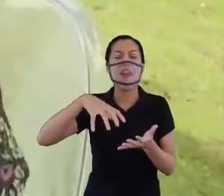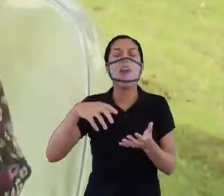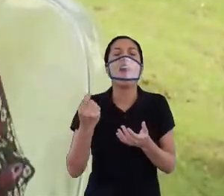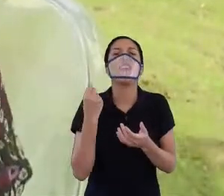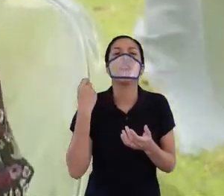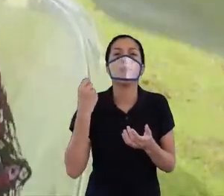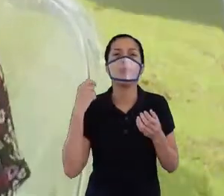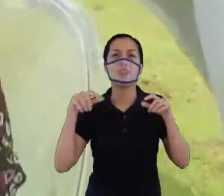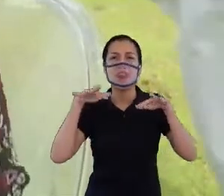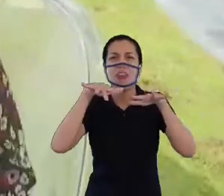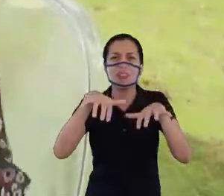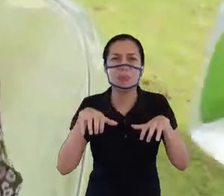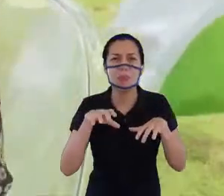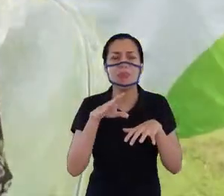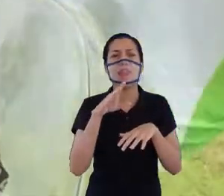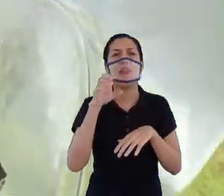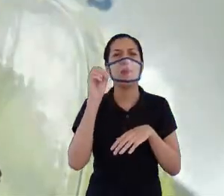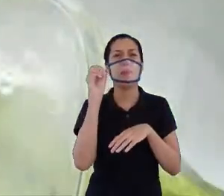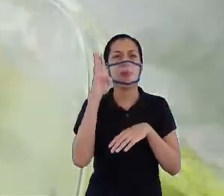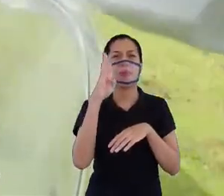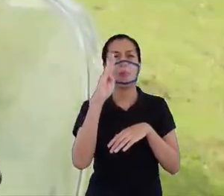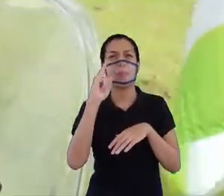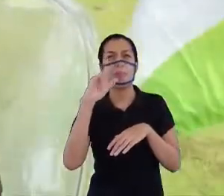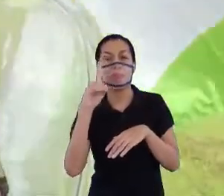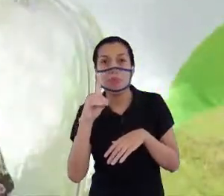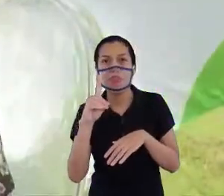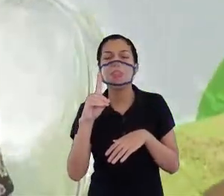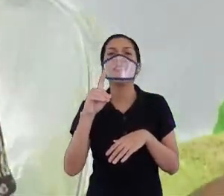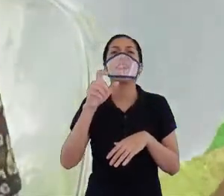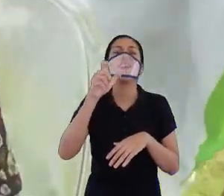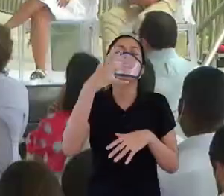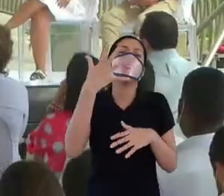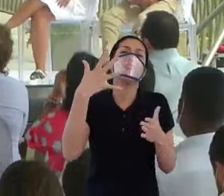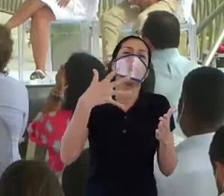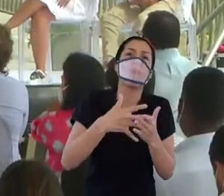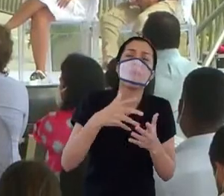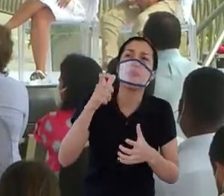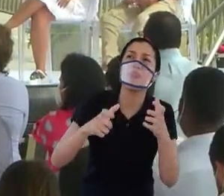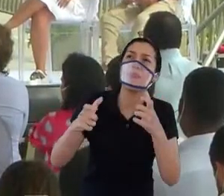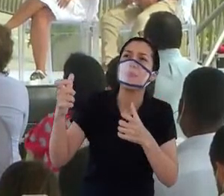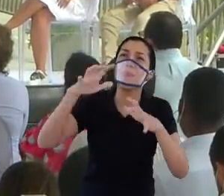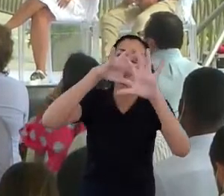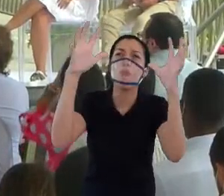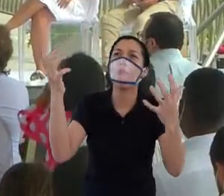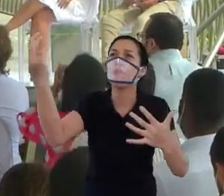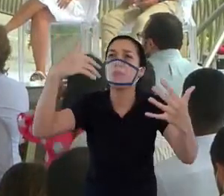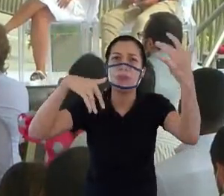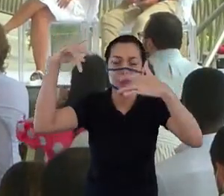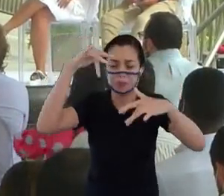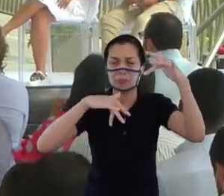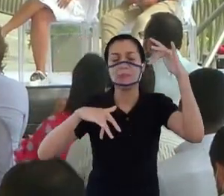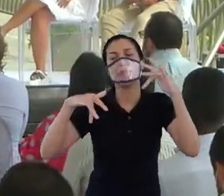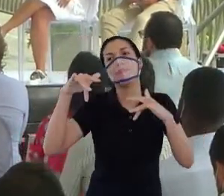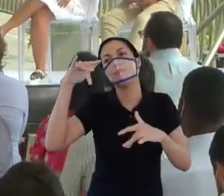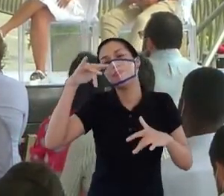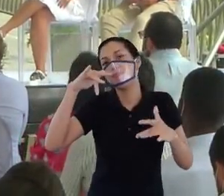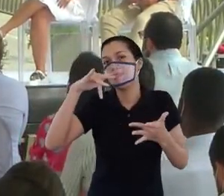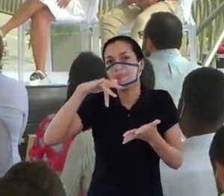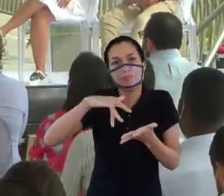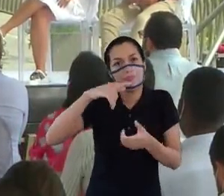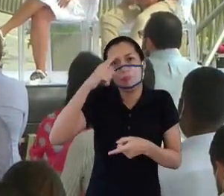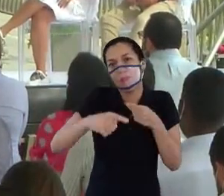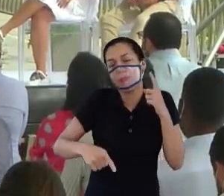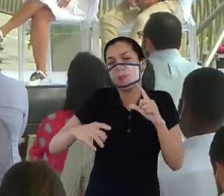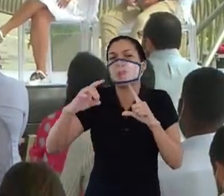pudimos hacer presencial. Esperábamos más de 5.000 personas de todo el mundo. Tocó hacerlo